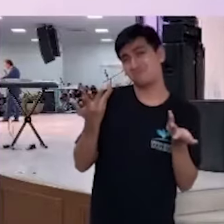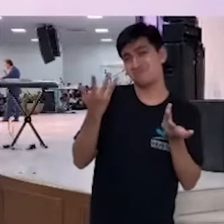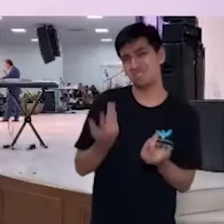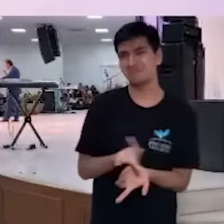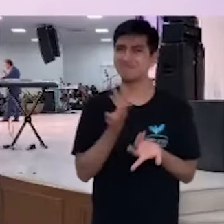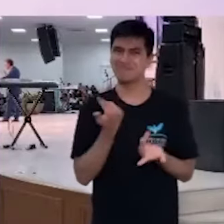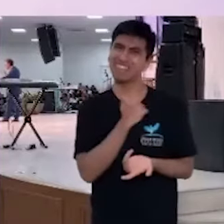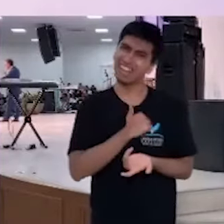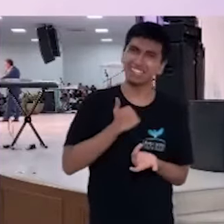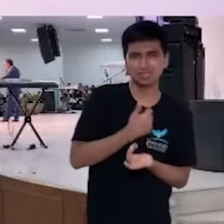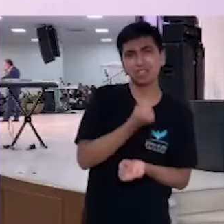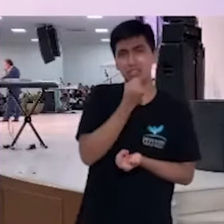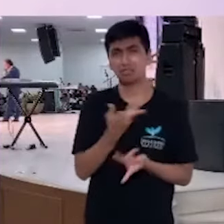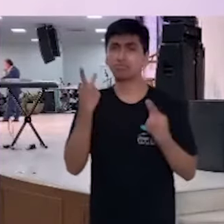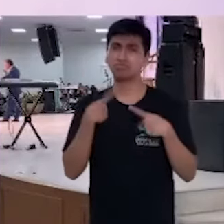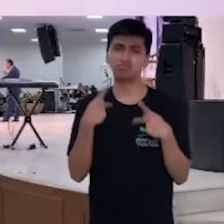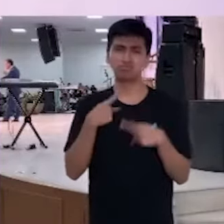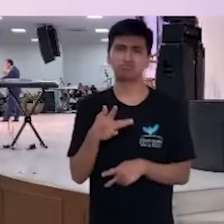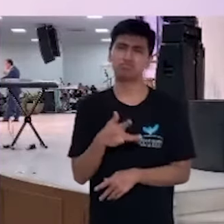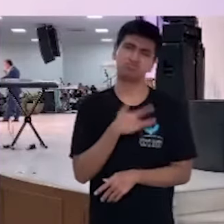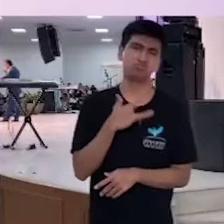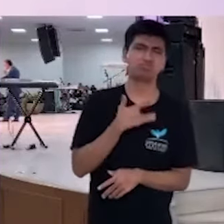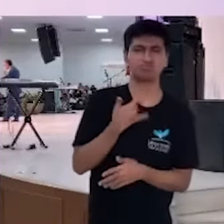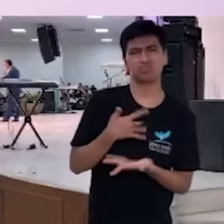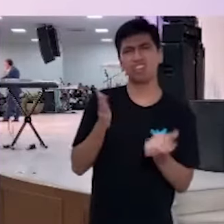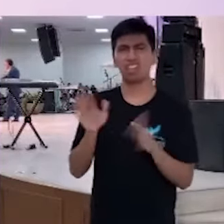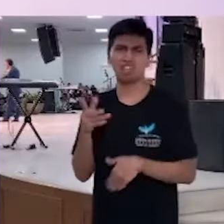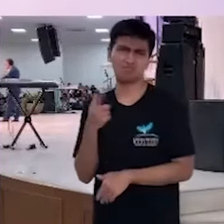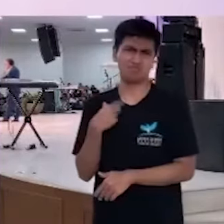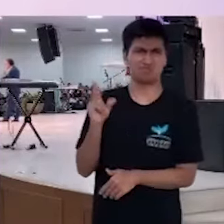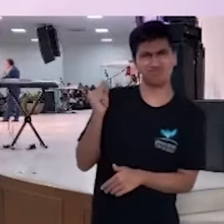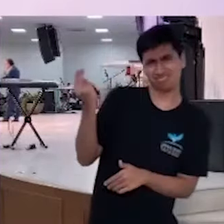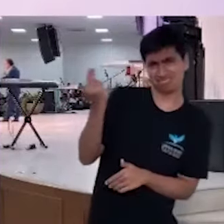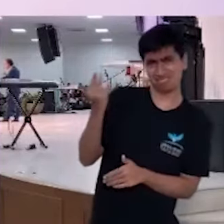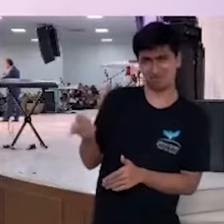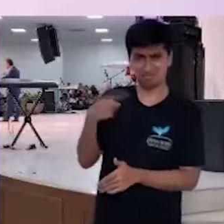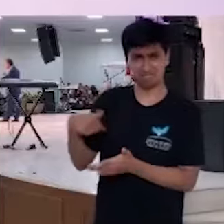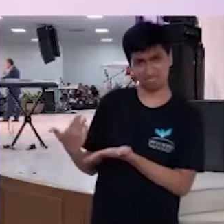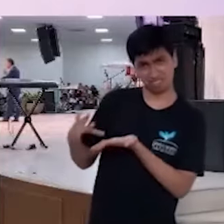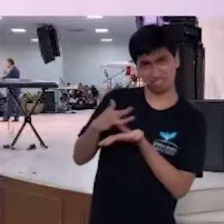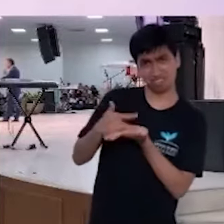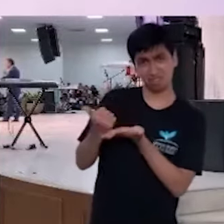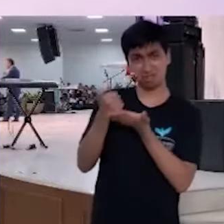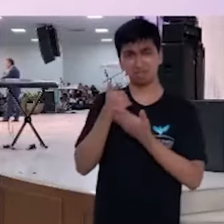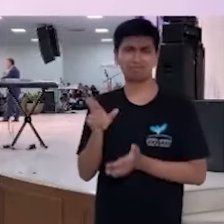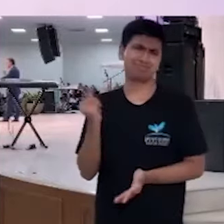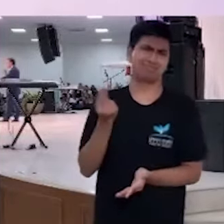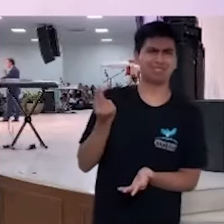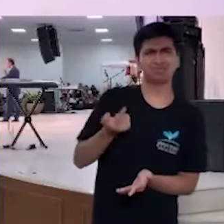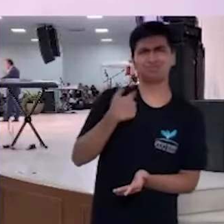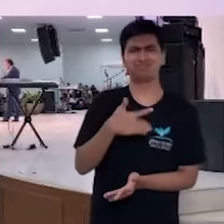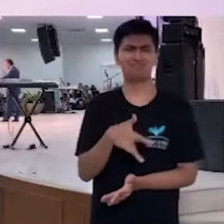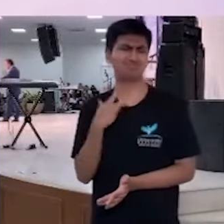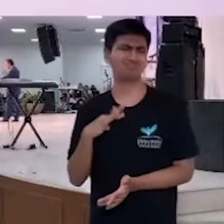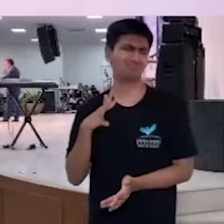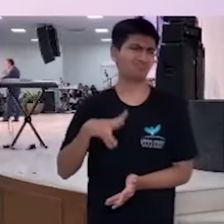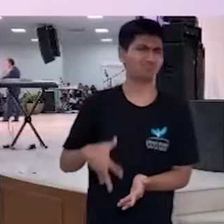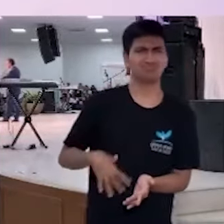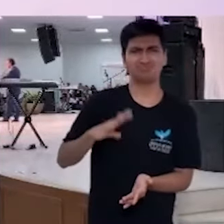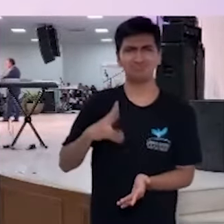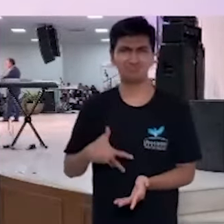no disciernen que es un candado importante para no abrirle la puerta a